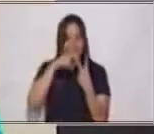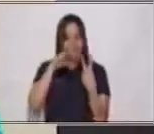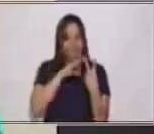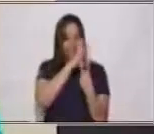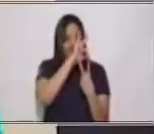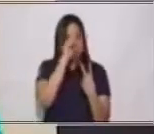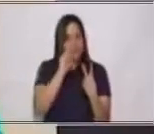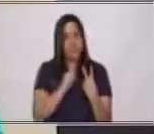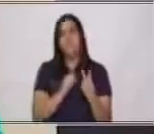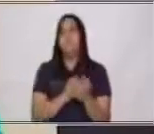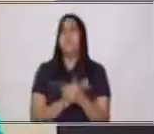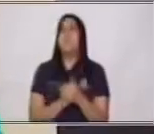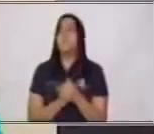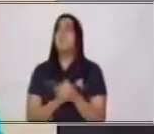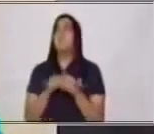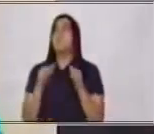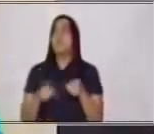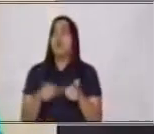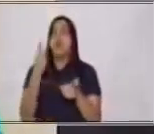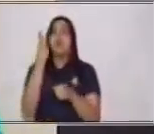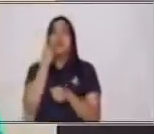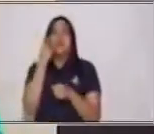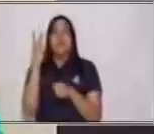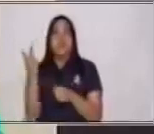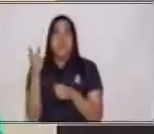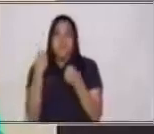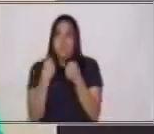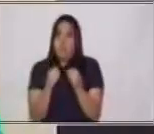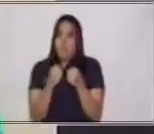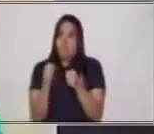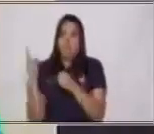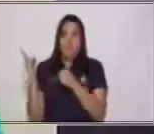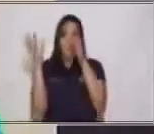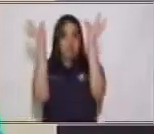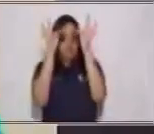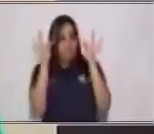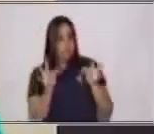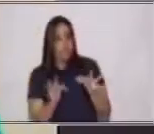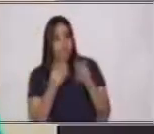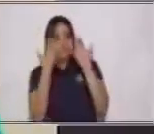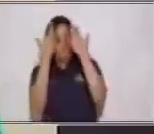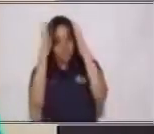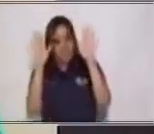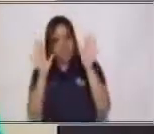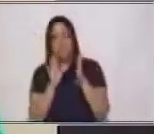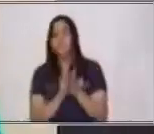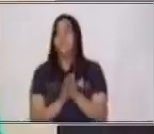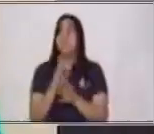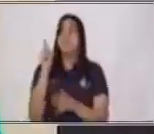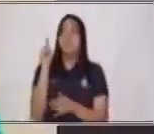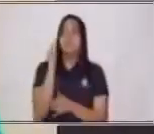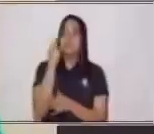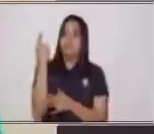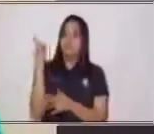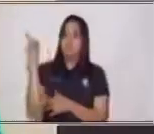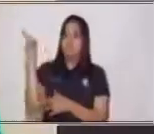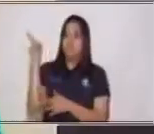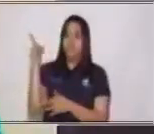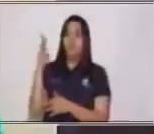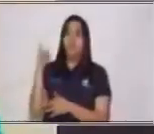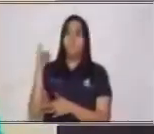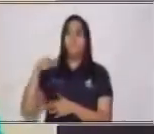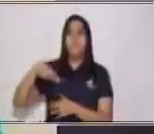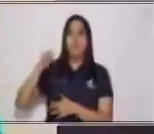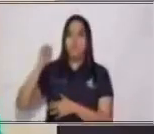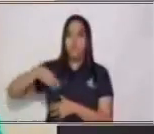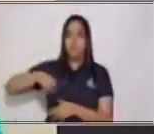Ahora, vamos a ingresar entonces esto a la forma general. Primero, nuestro polinomio, nuestro binomio